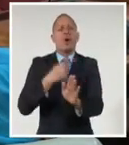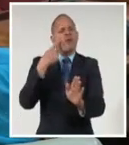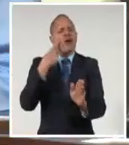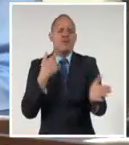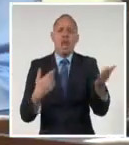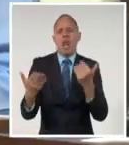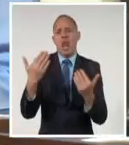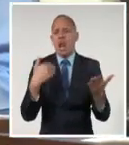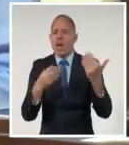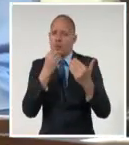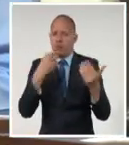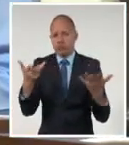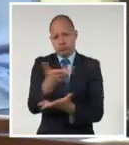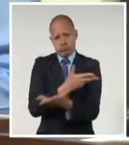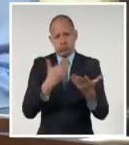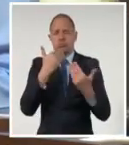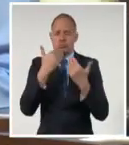importantes procesos de nuestra sociedad.